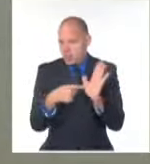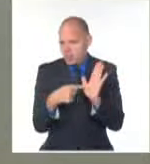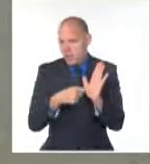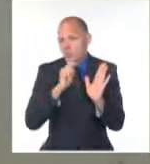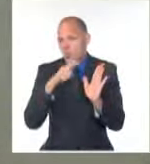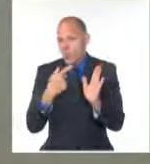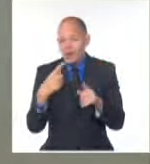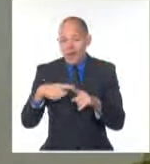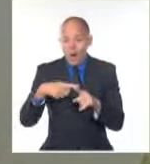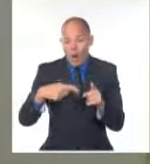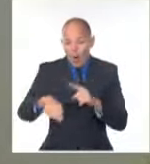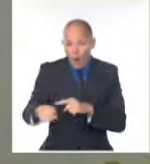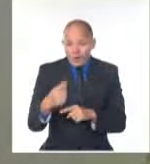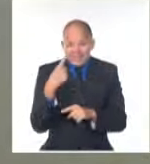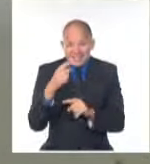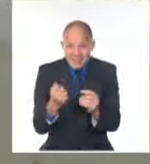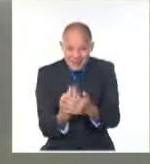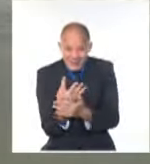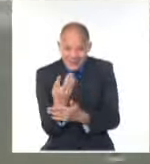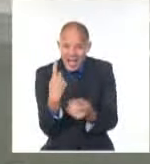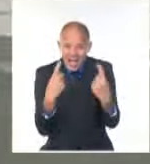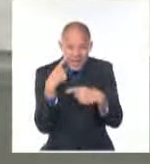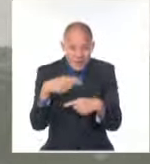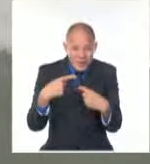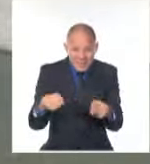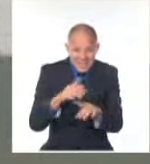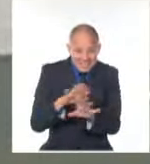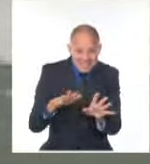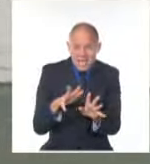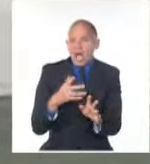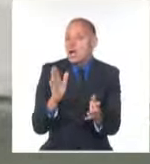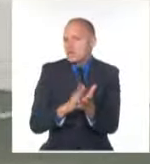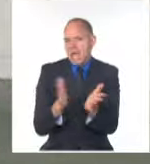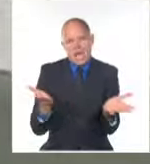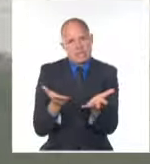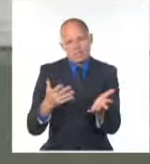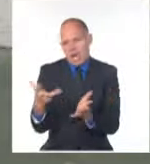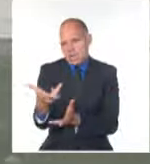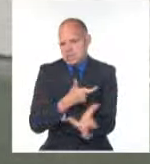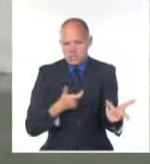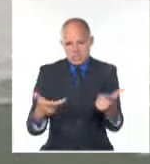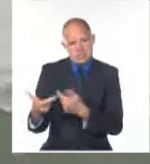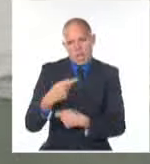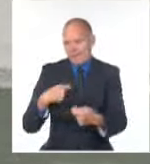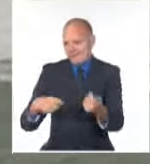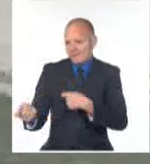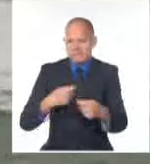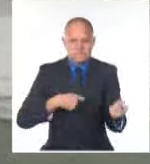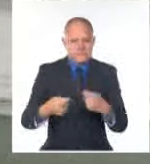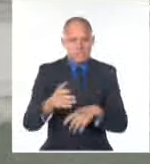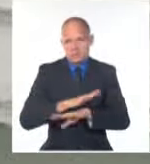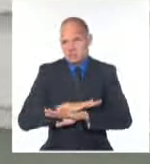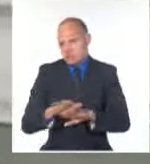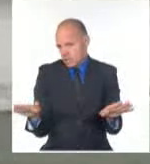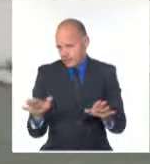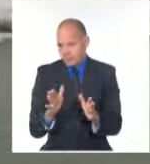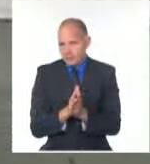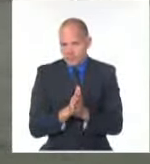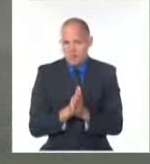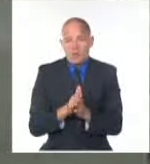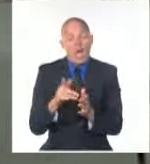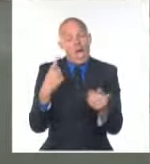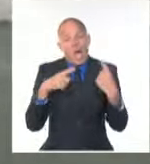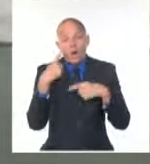a puntos de cosechas fueron recolectados y distribuidos para su comercialización en la red de mercados y se pusieron a buen